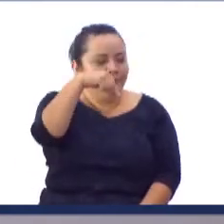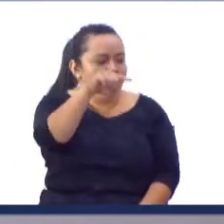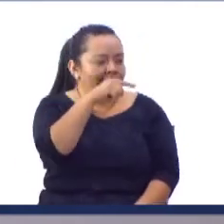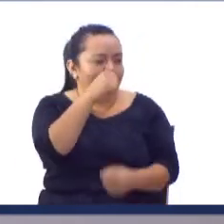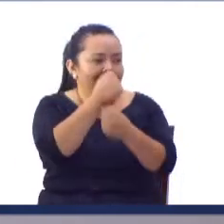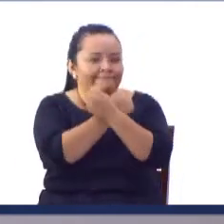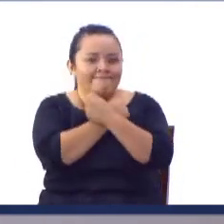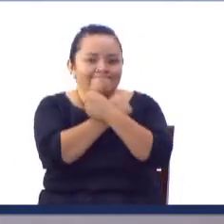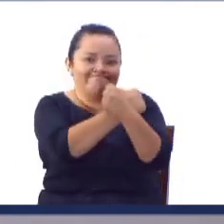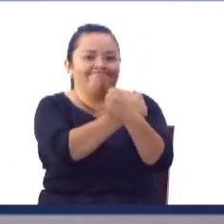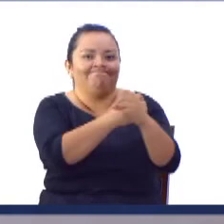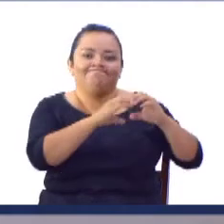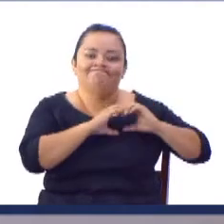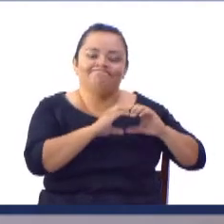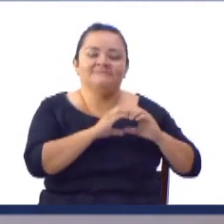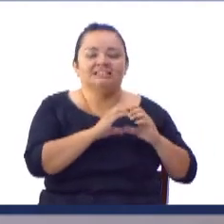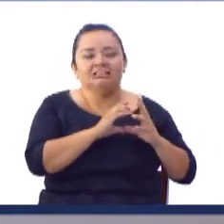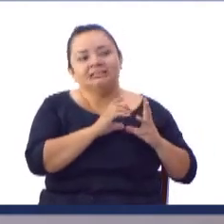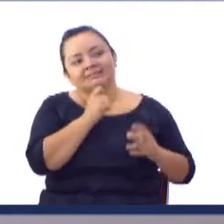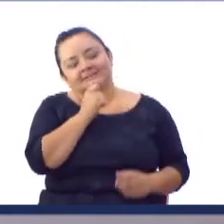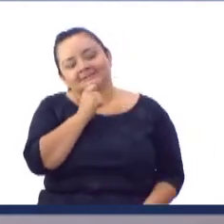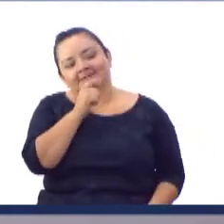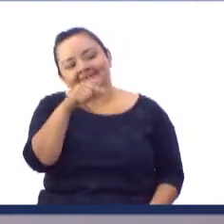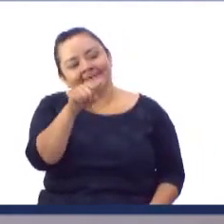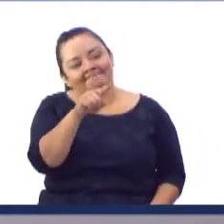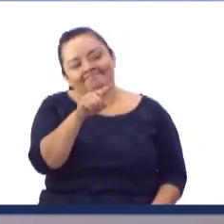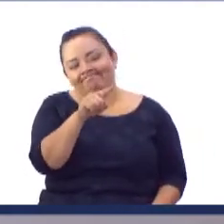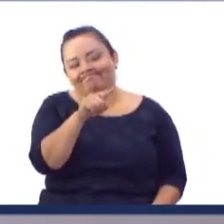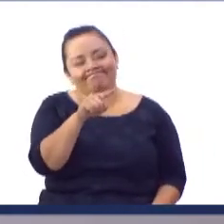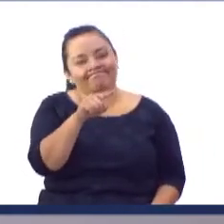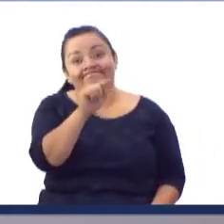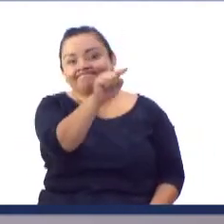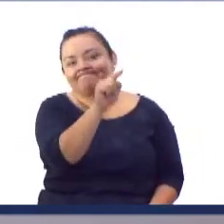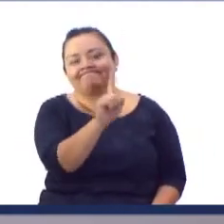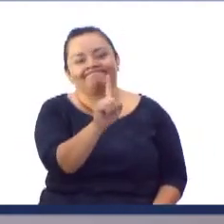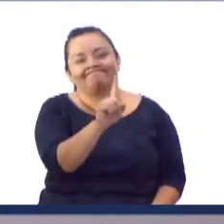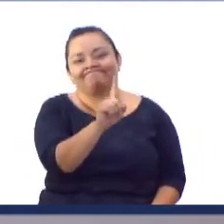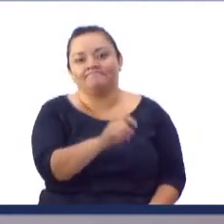con todo tu corazón - aquella en sr